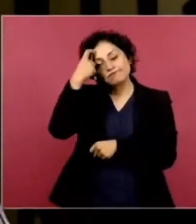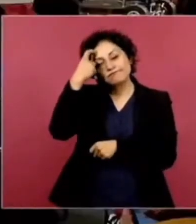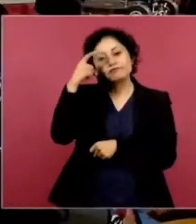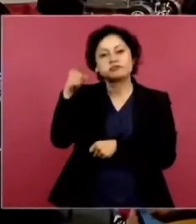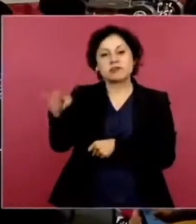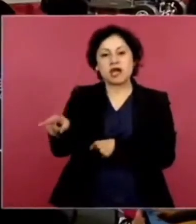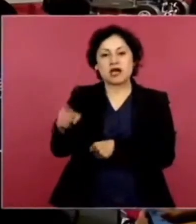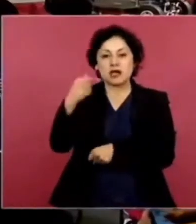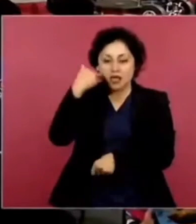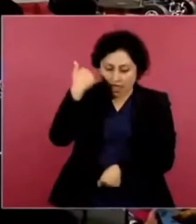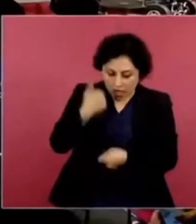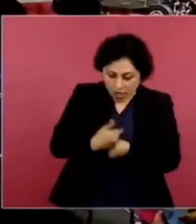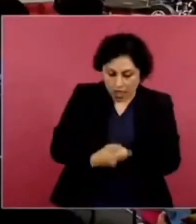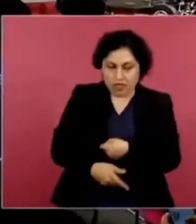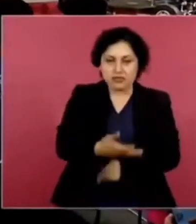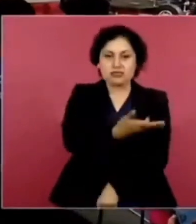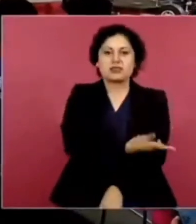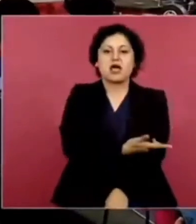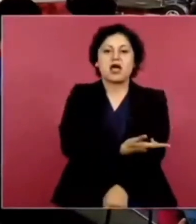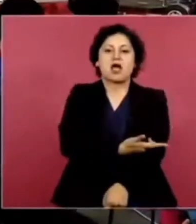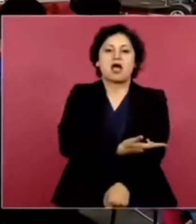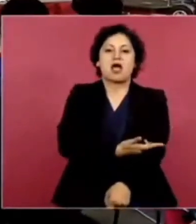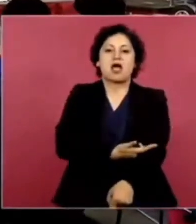no le encontraban qué tenía,